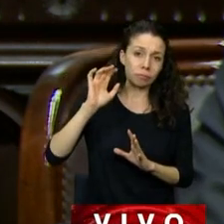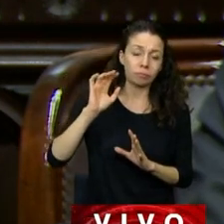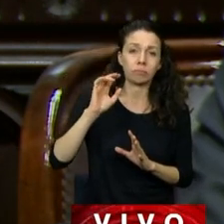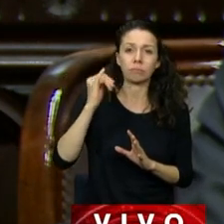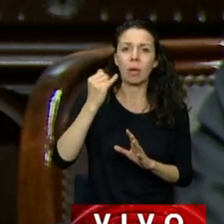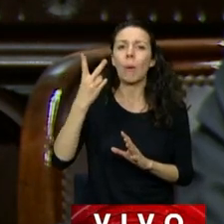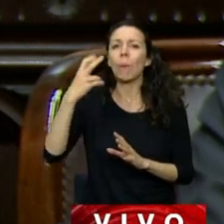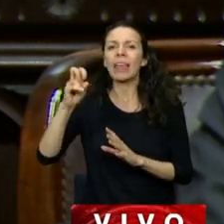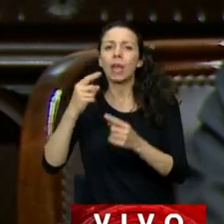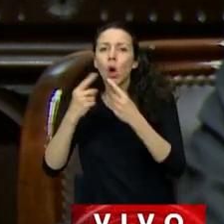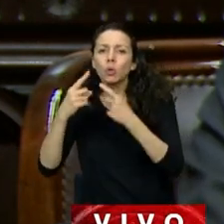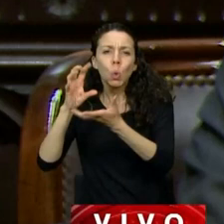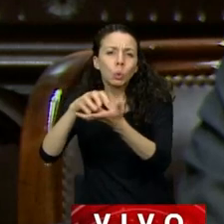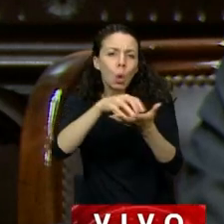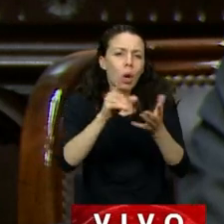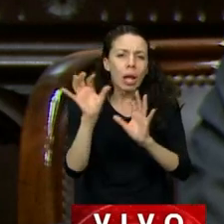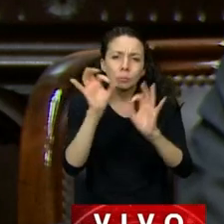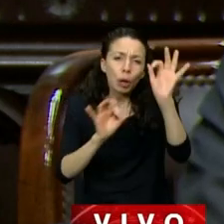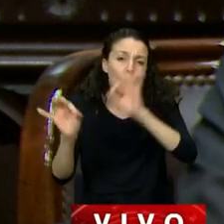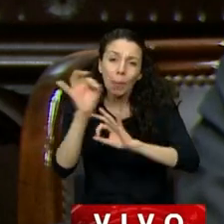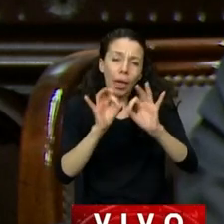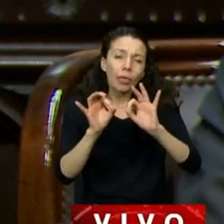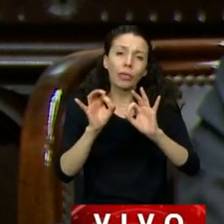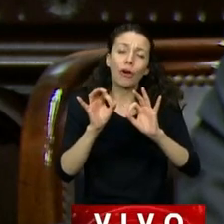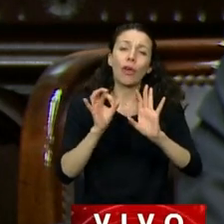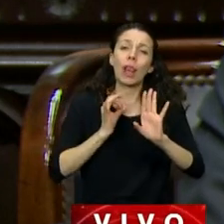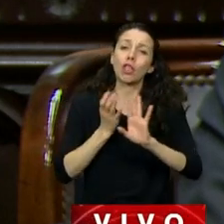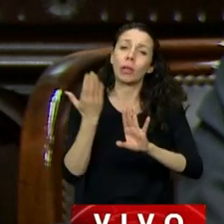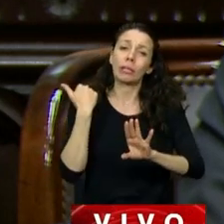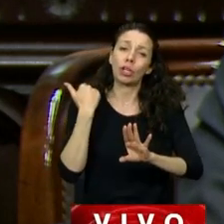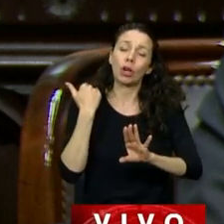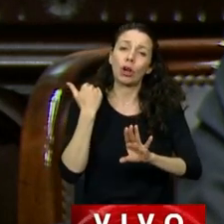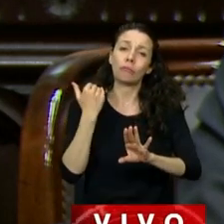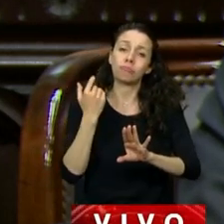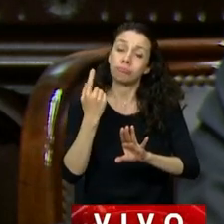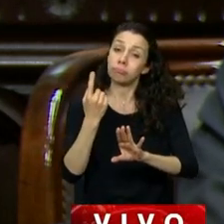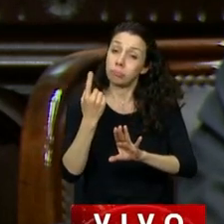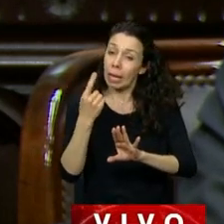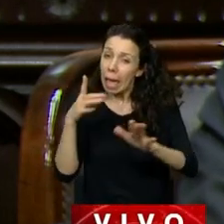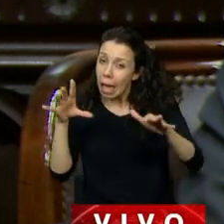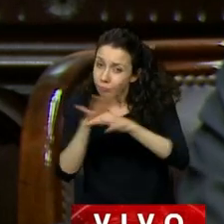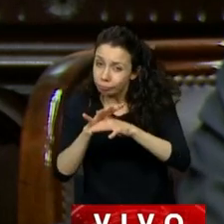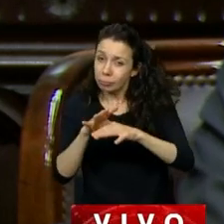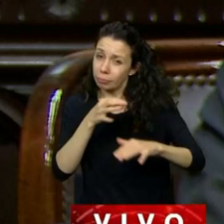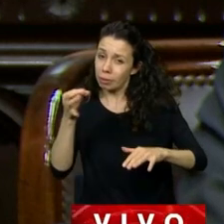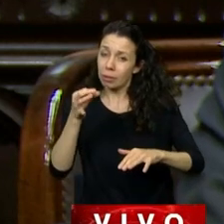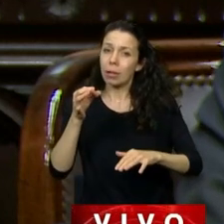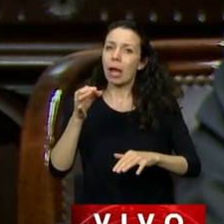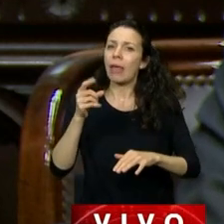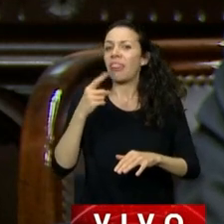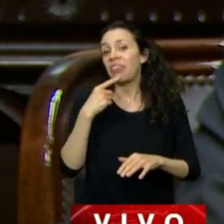consultoras promedio de más acierto del año anterior están dando alrededor del 100%,